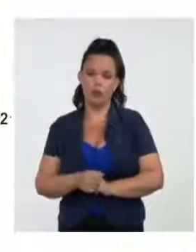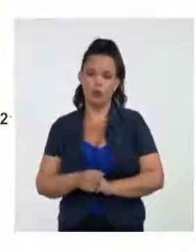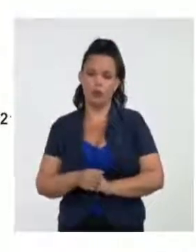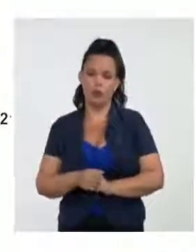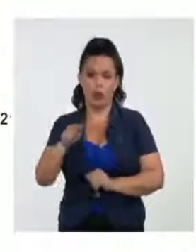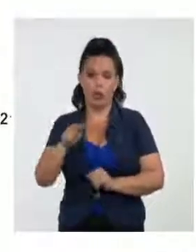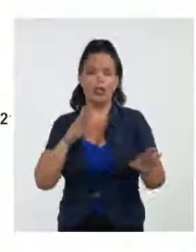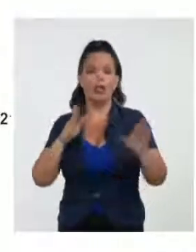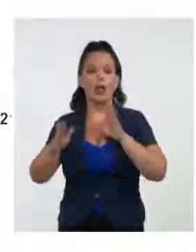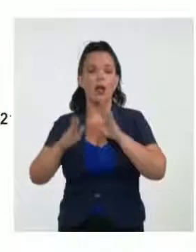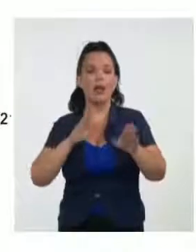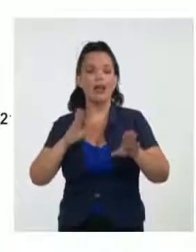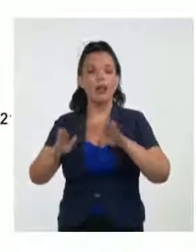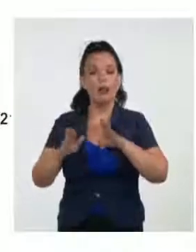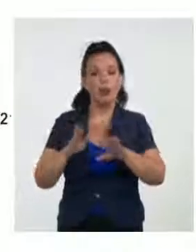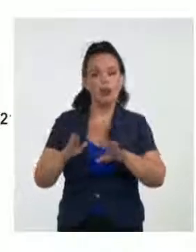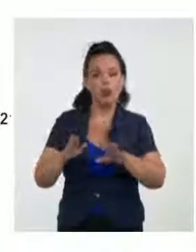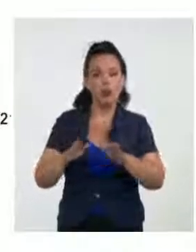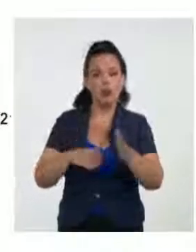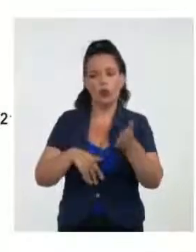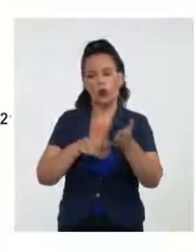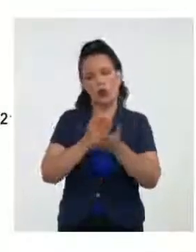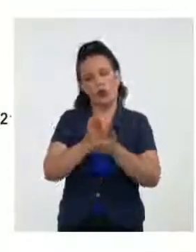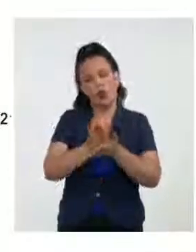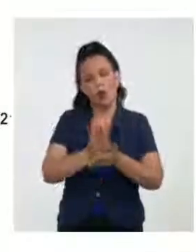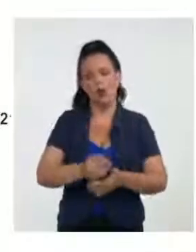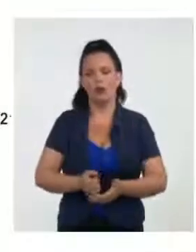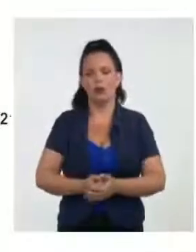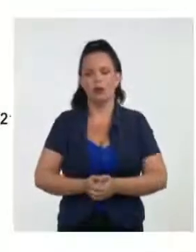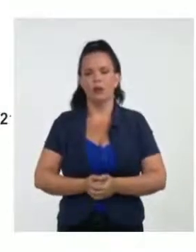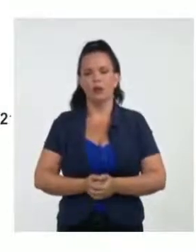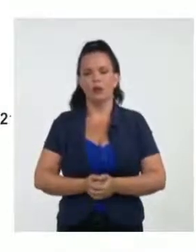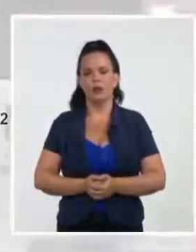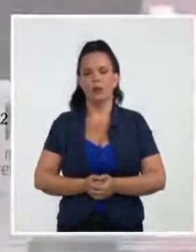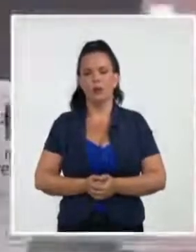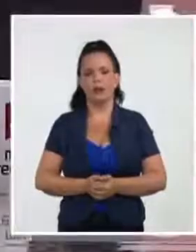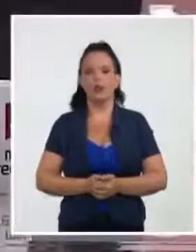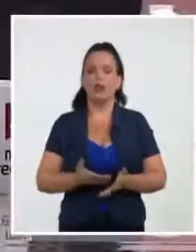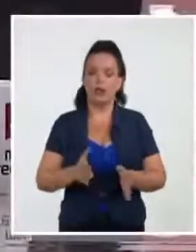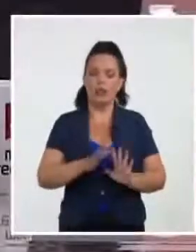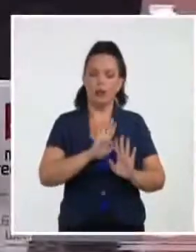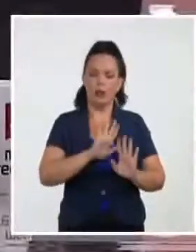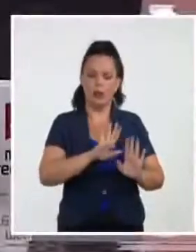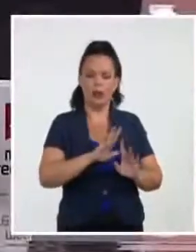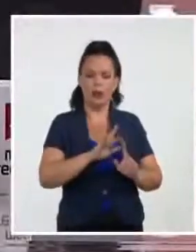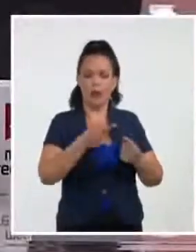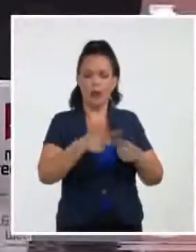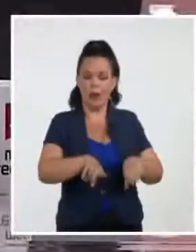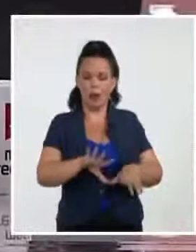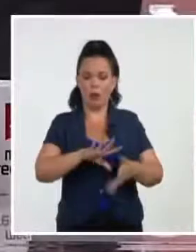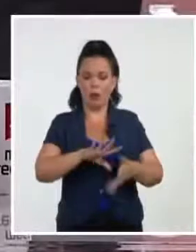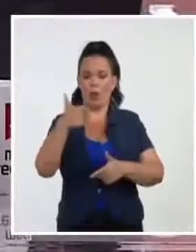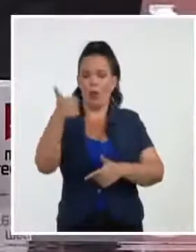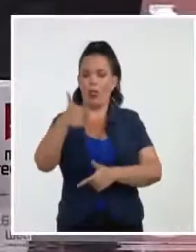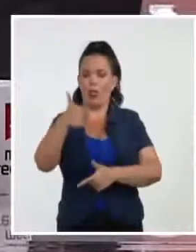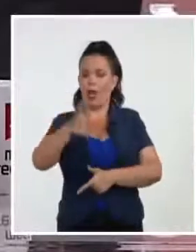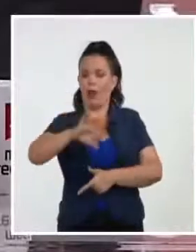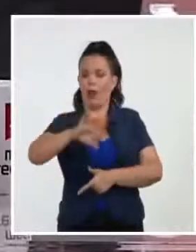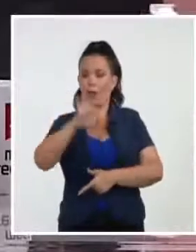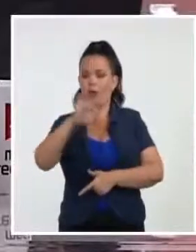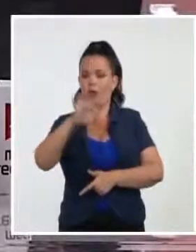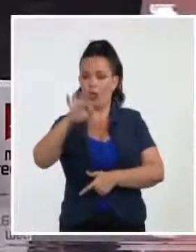mayor número de casos. Pero de todas formas, da la demostración de que si al menos un 10%, como usted dice, de crecimiento de esa responsabilidad se